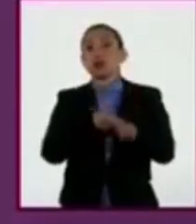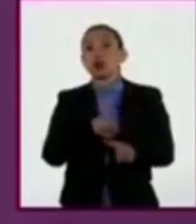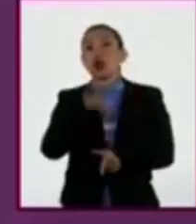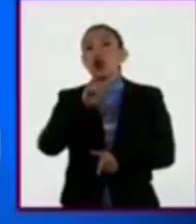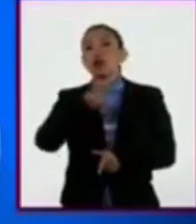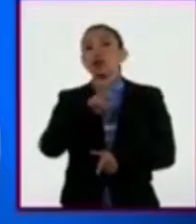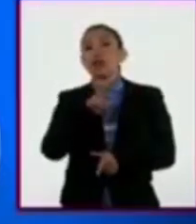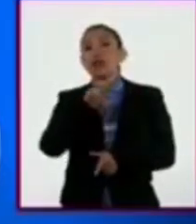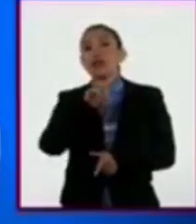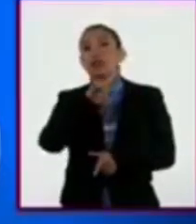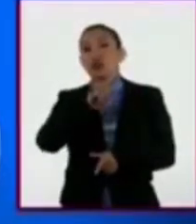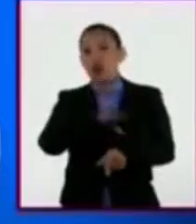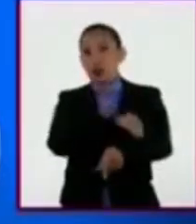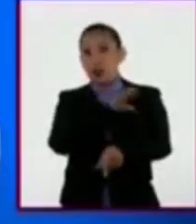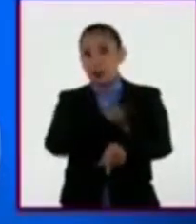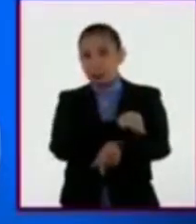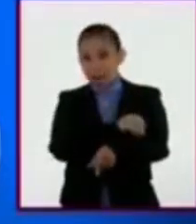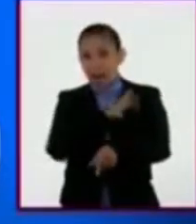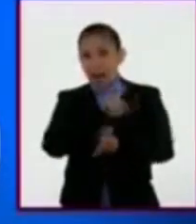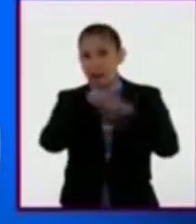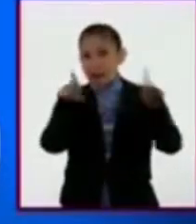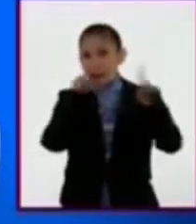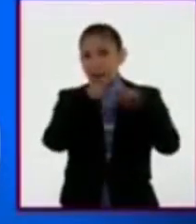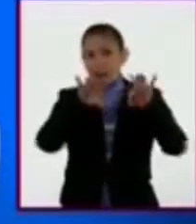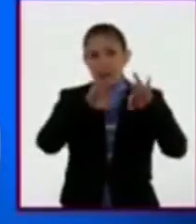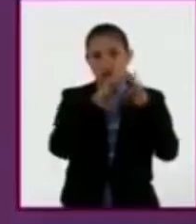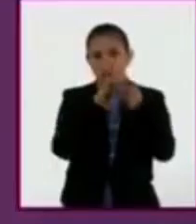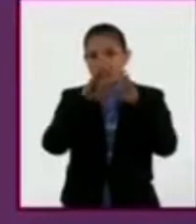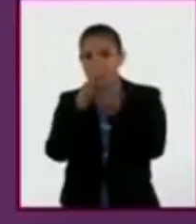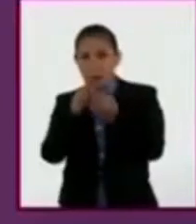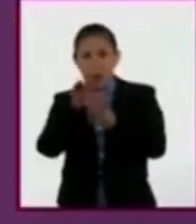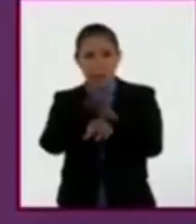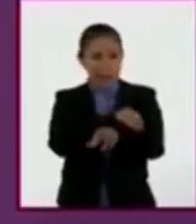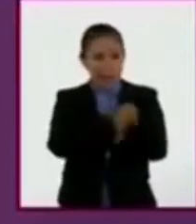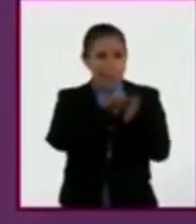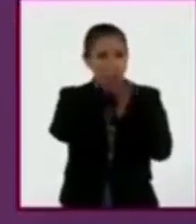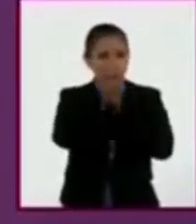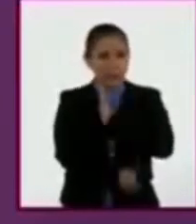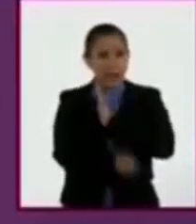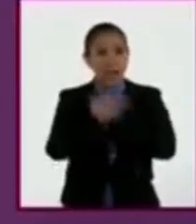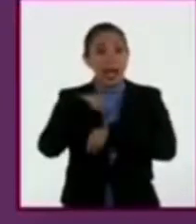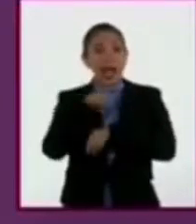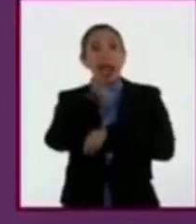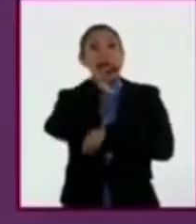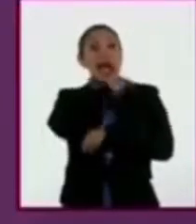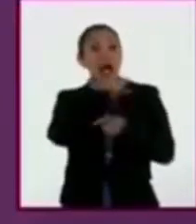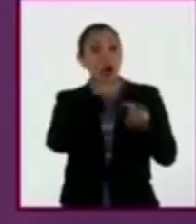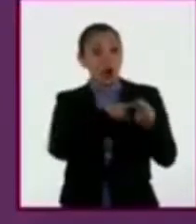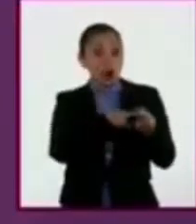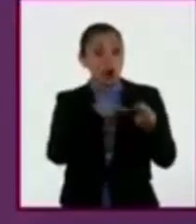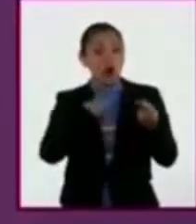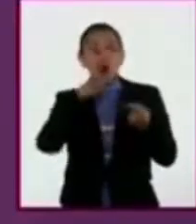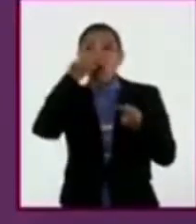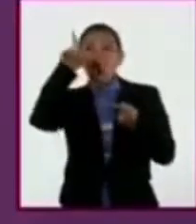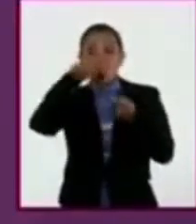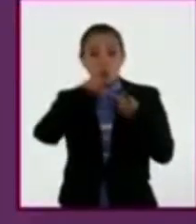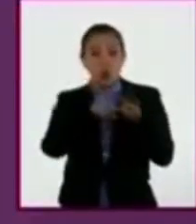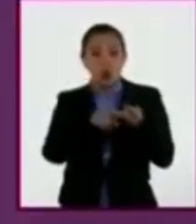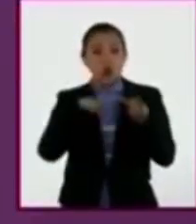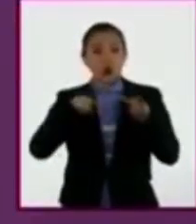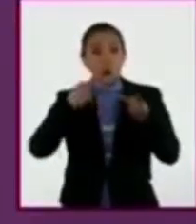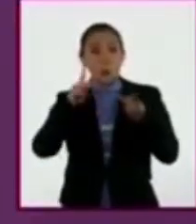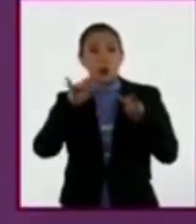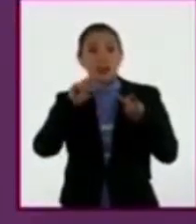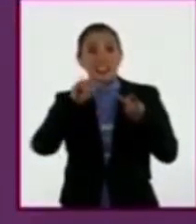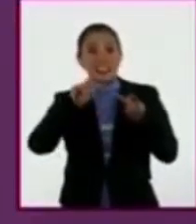energía. Recordemos que existen diferentes tipos de energía. Por ejemplo, la energía calorífica, luminosa,